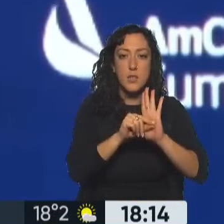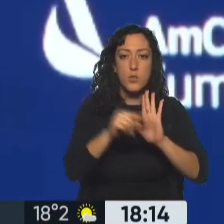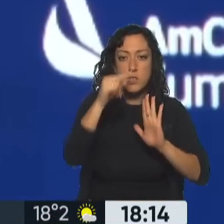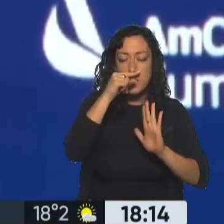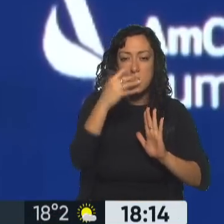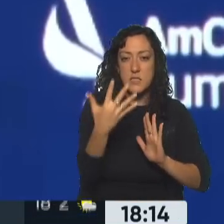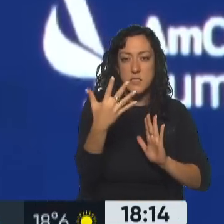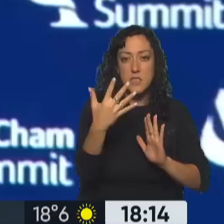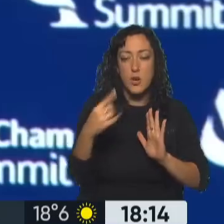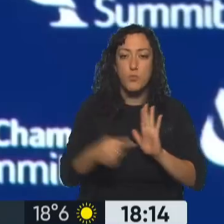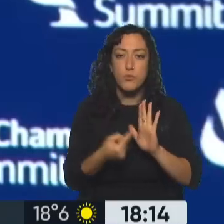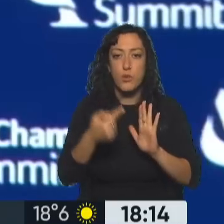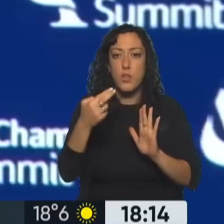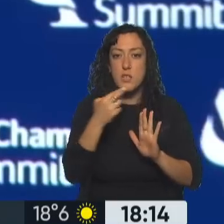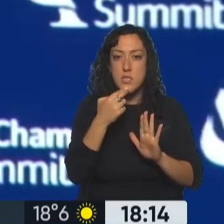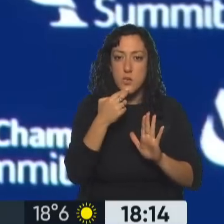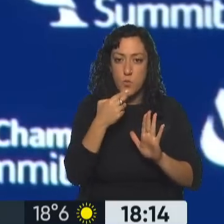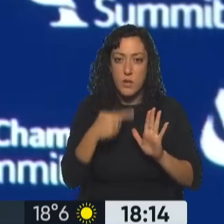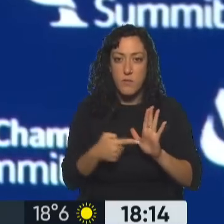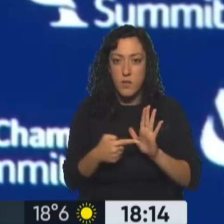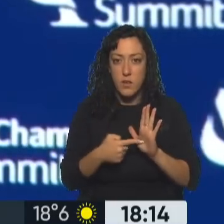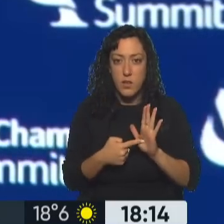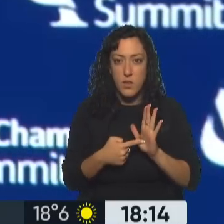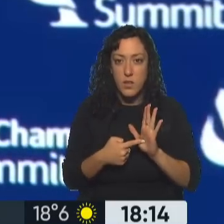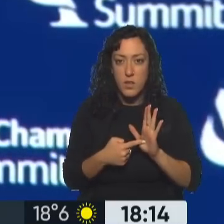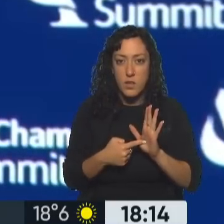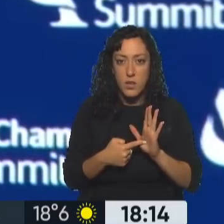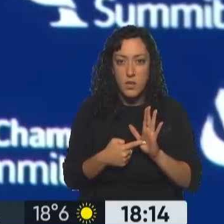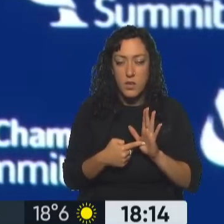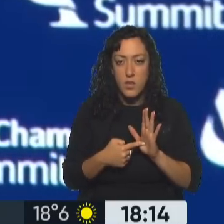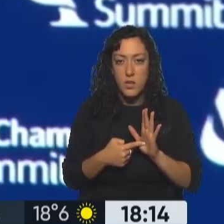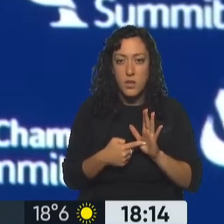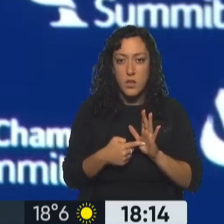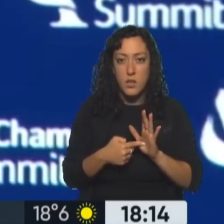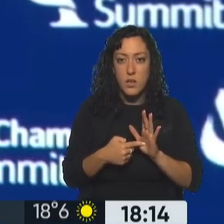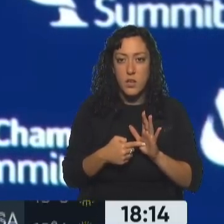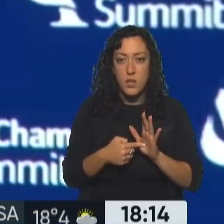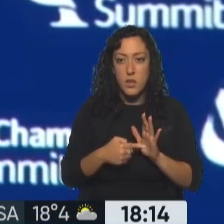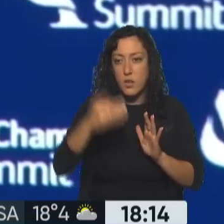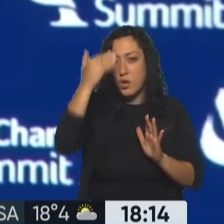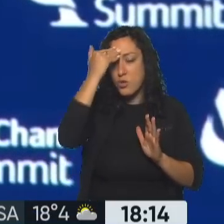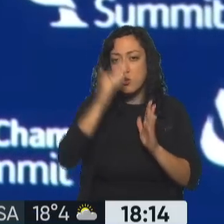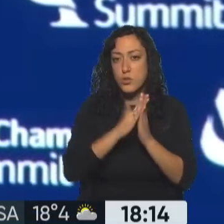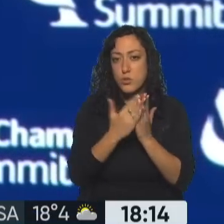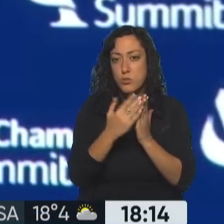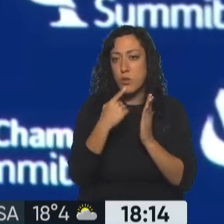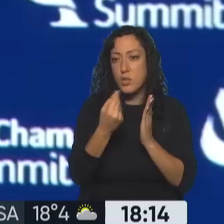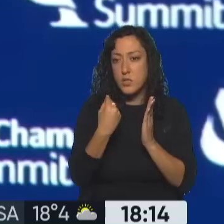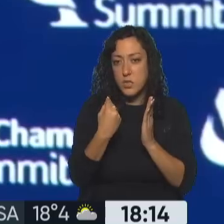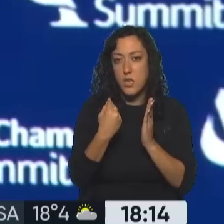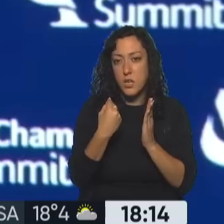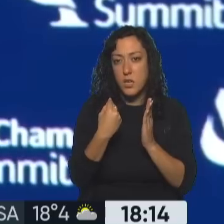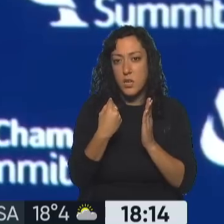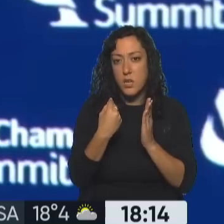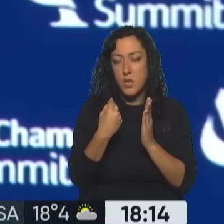el artículo 75, inciso 19, la Constitución manda defender